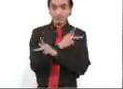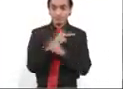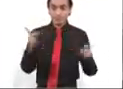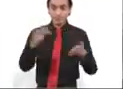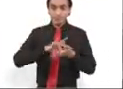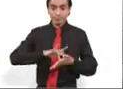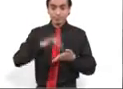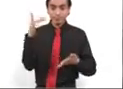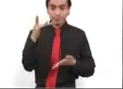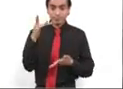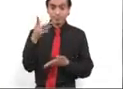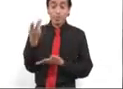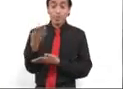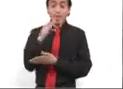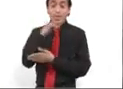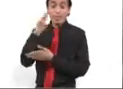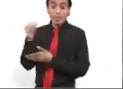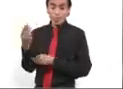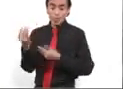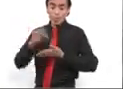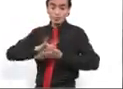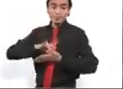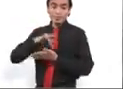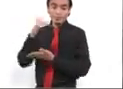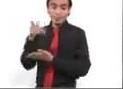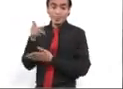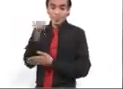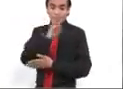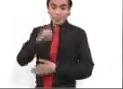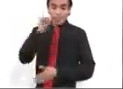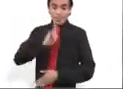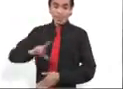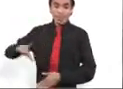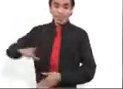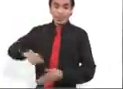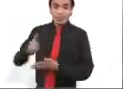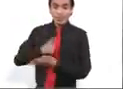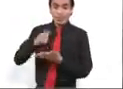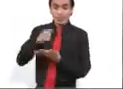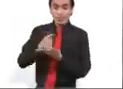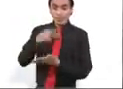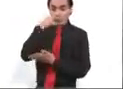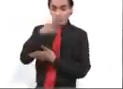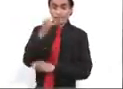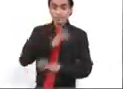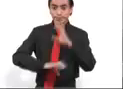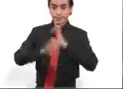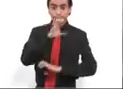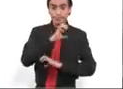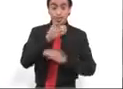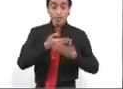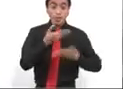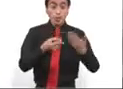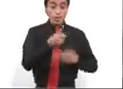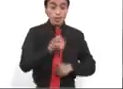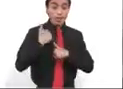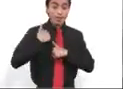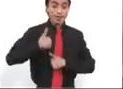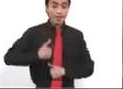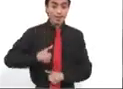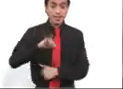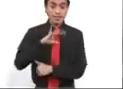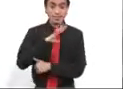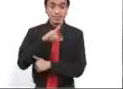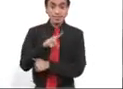que nos ha dirigido la doctora Claudia Sheinbaum Pardo, jefa de gobierno de la Ciudad de México. Y vamos a invitar a nuestras autoridades, sean tan amables